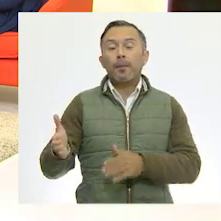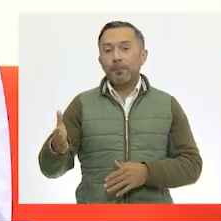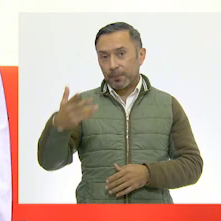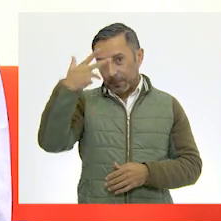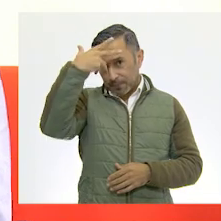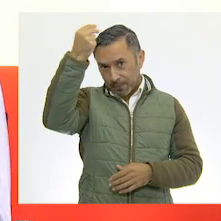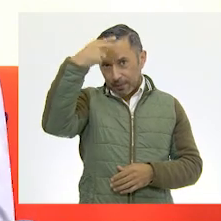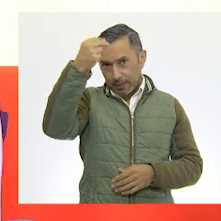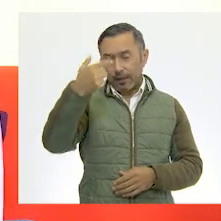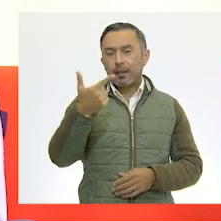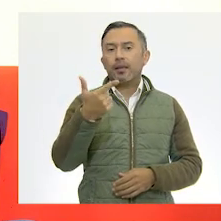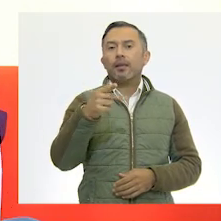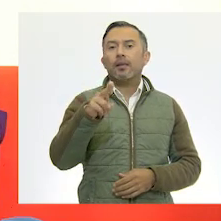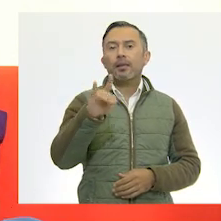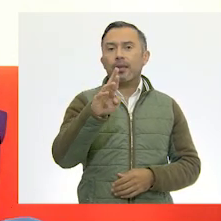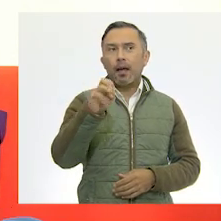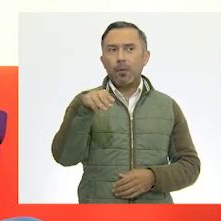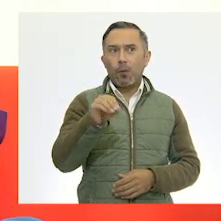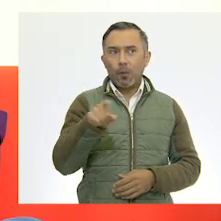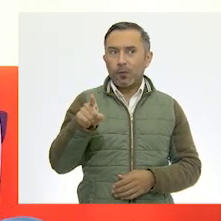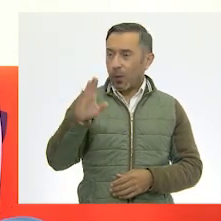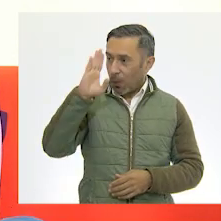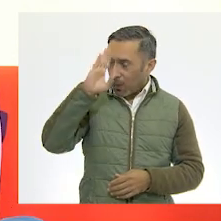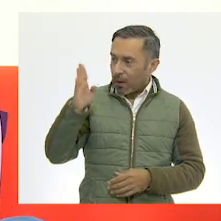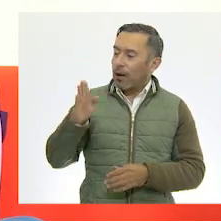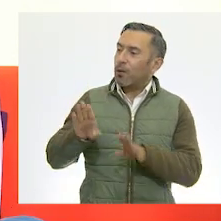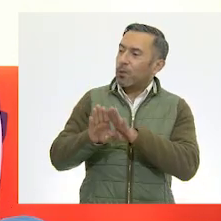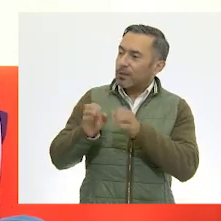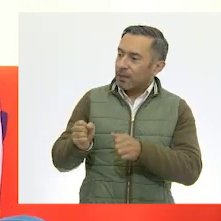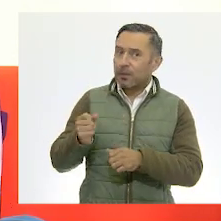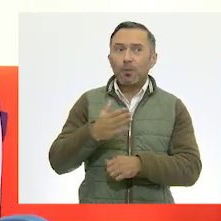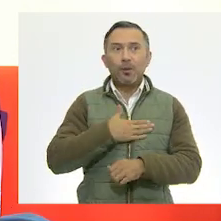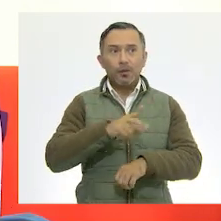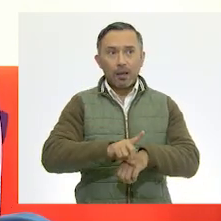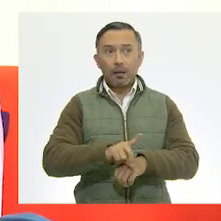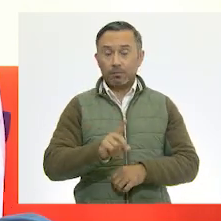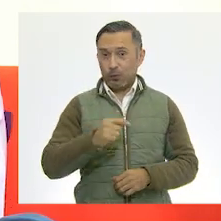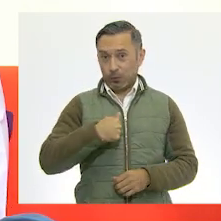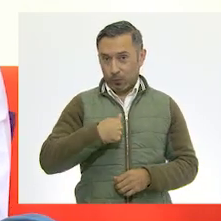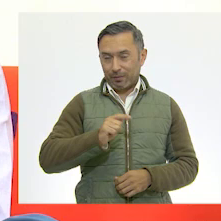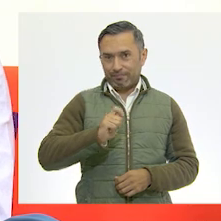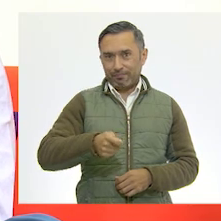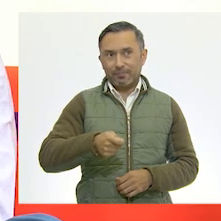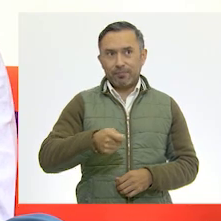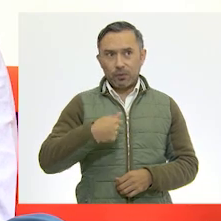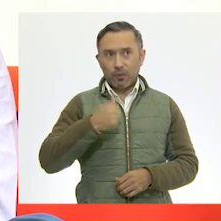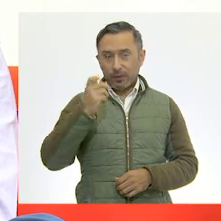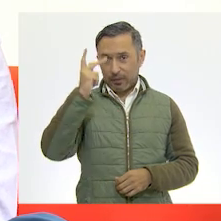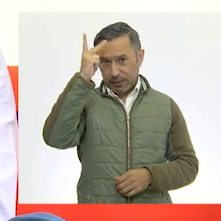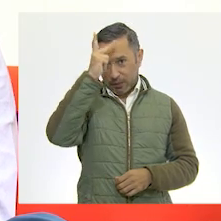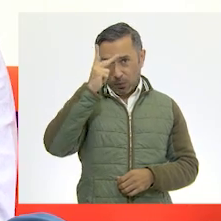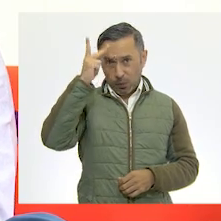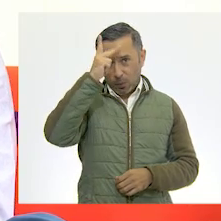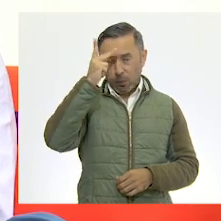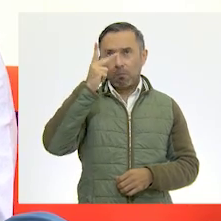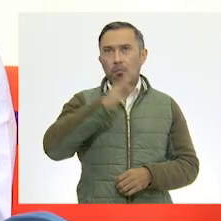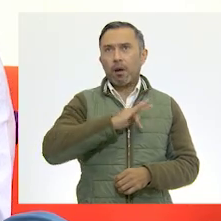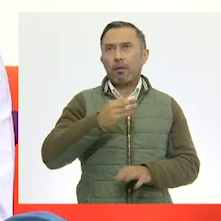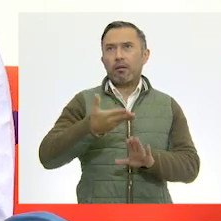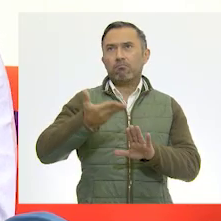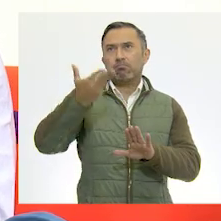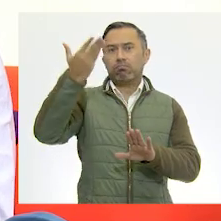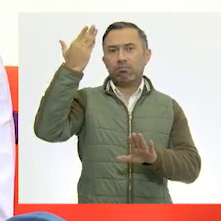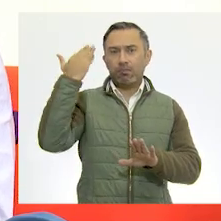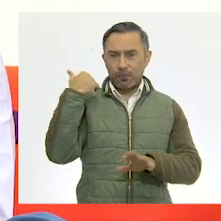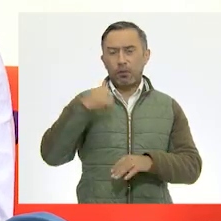Martínez. Bienvenido, Guillermo. Hola, Adriana, ¿cómo estás? Buen día. Cuéntanos. Pues yo soy psicólogo. Desde hace ya algún tiempo trabajo en